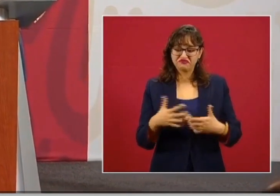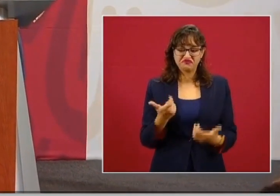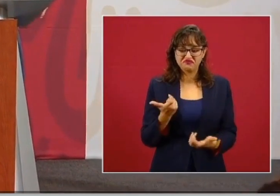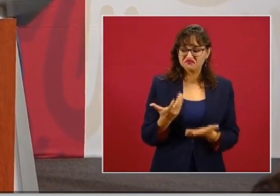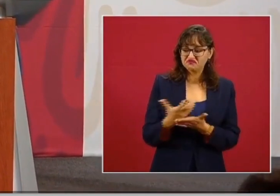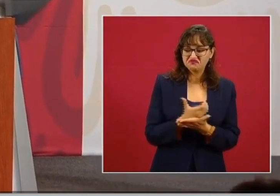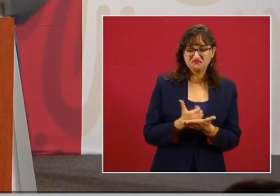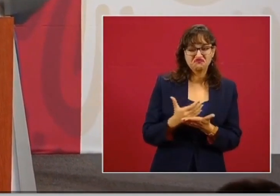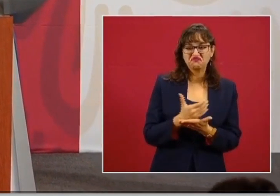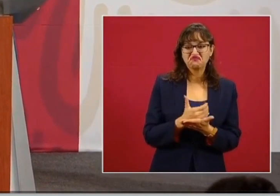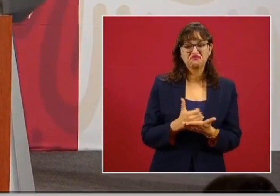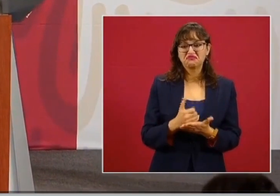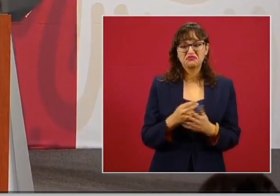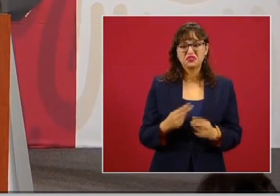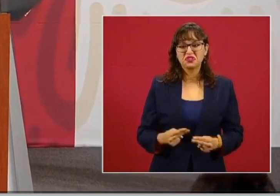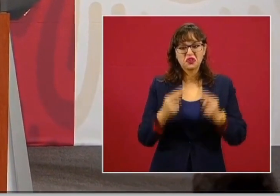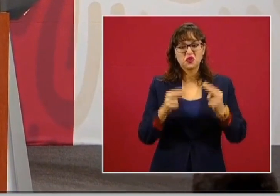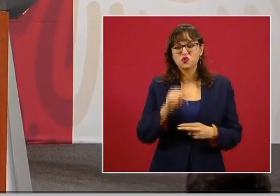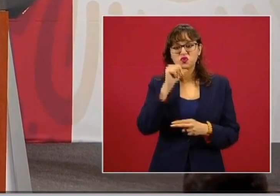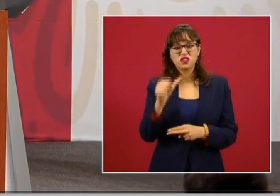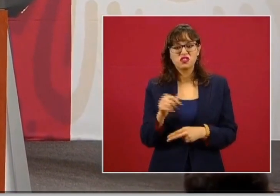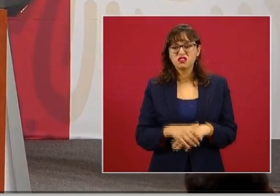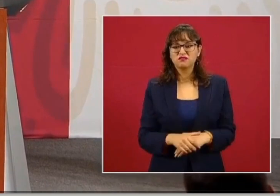y que había que